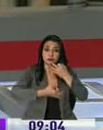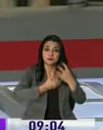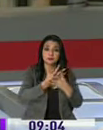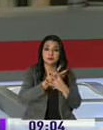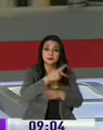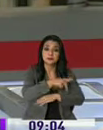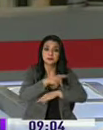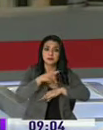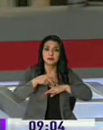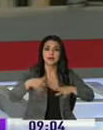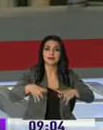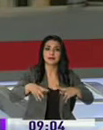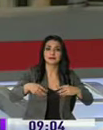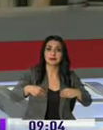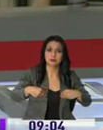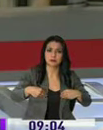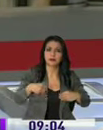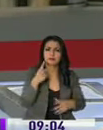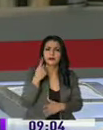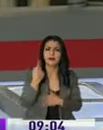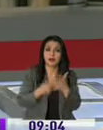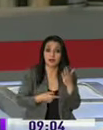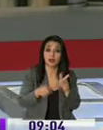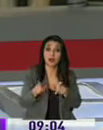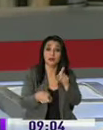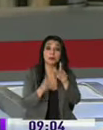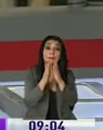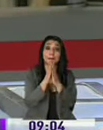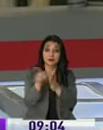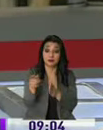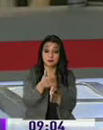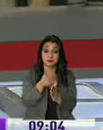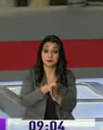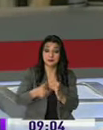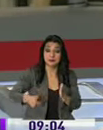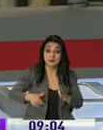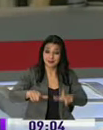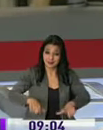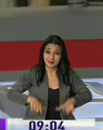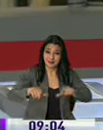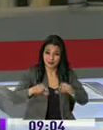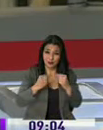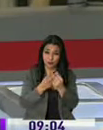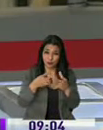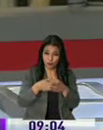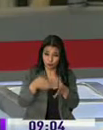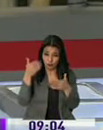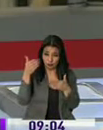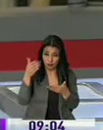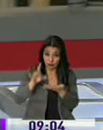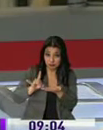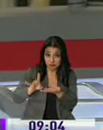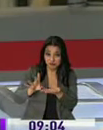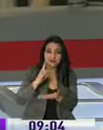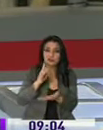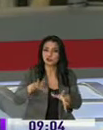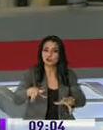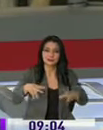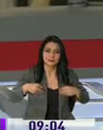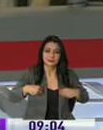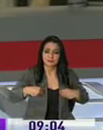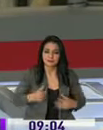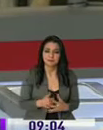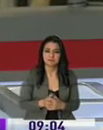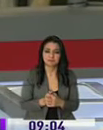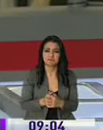de Pichincha aceptó un recurso para dejar insubsistente la destitución del presidente Lenín Moreno como el máximo representante del partido